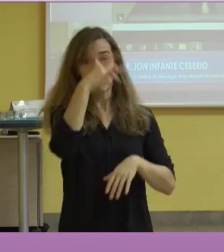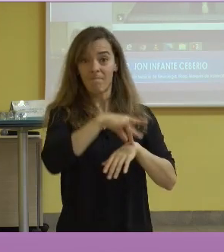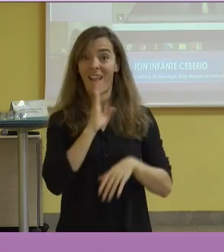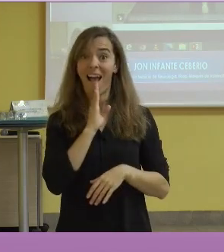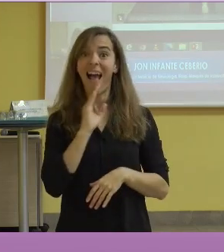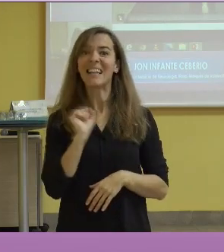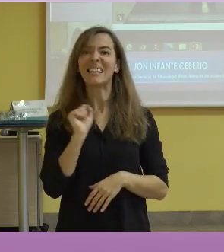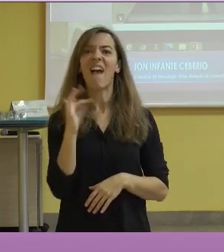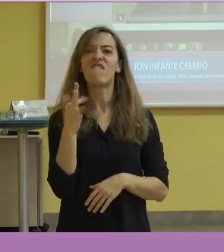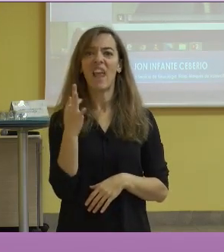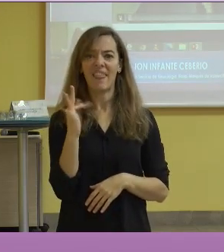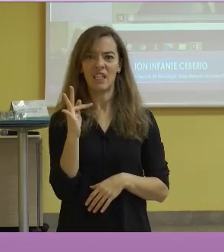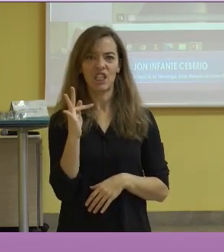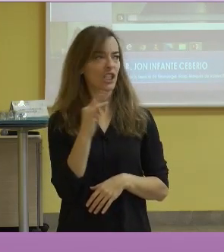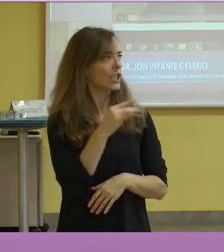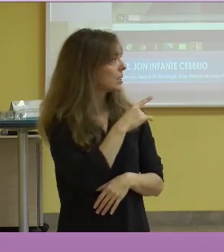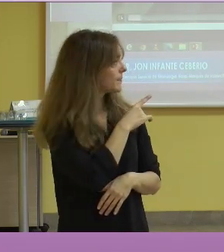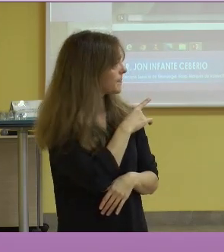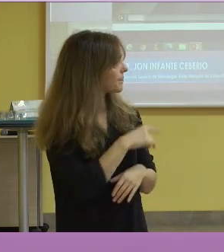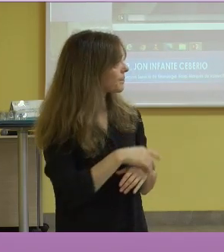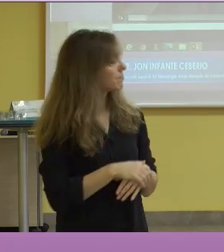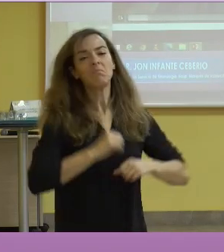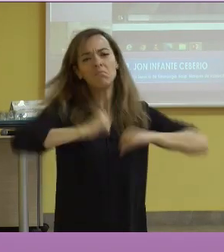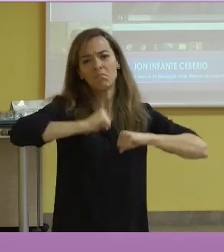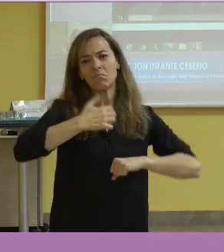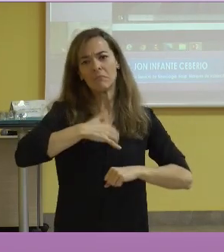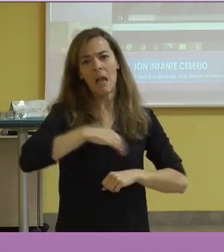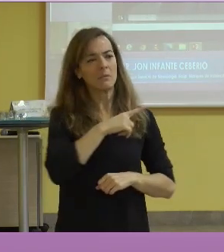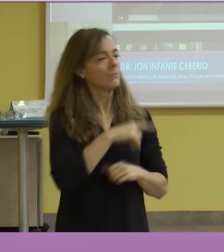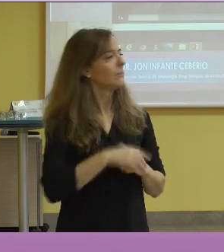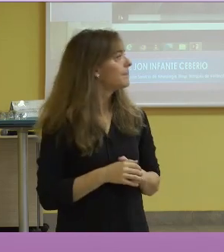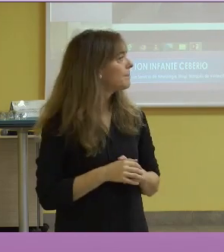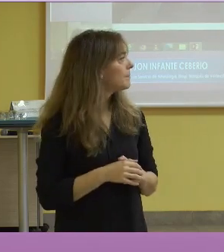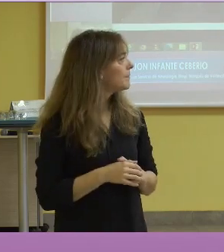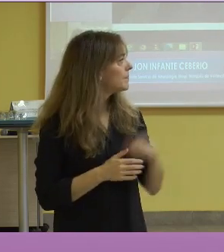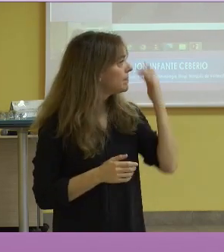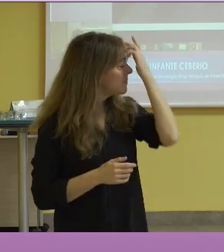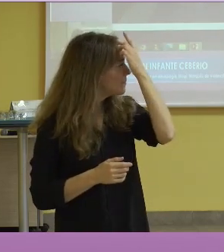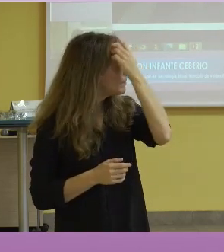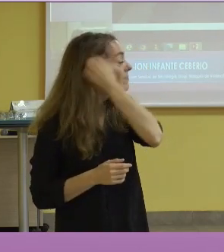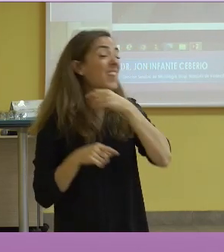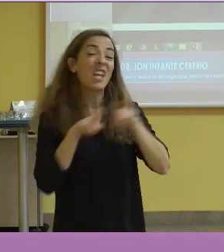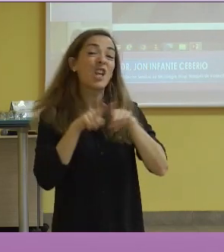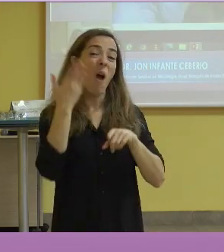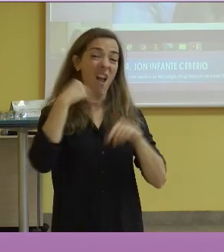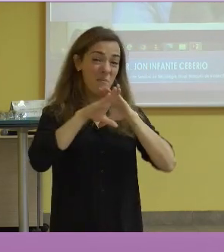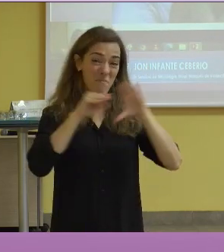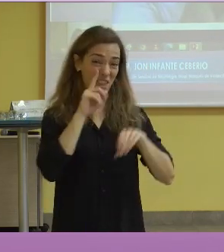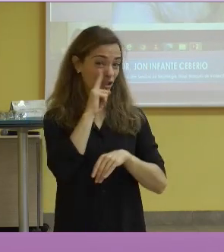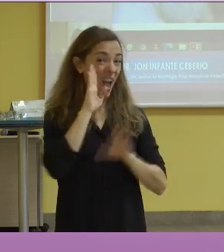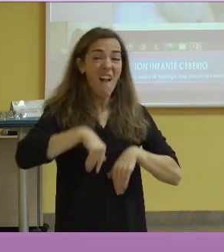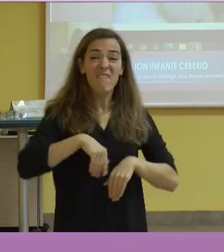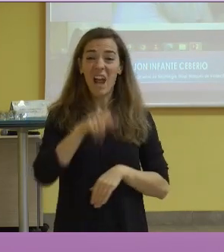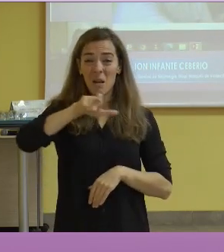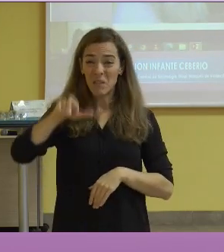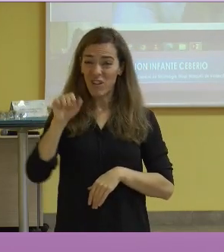de Friedreich, ya mayor. Vemos todos los vídeos que hemos visto antes, ¿no? Al final los pacientes con